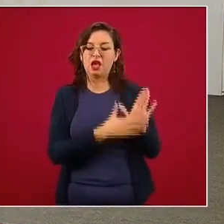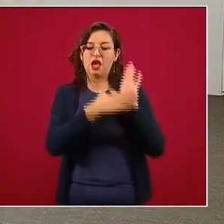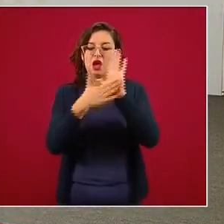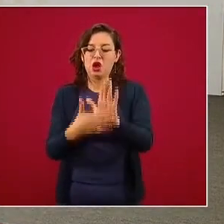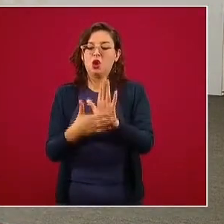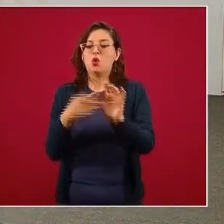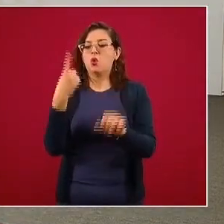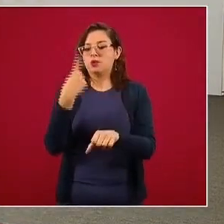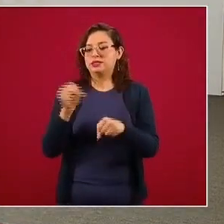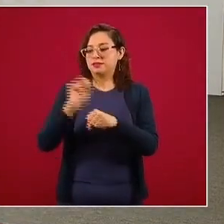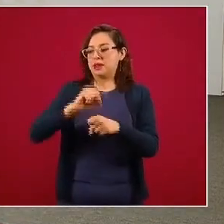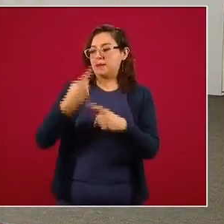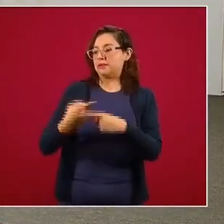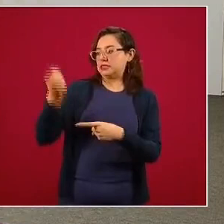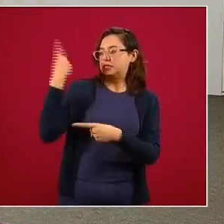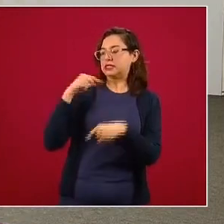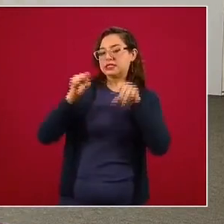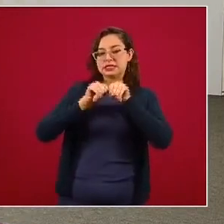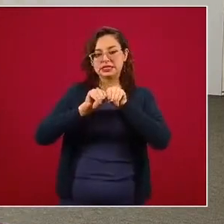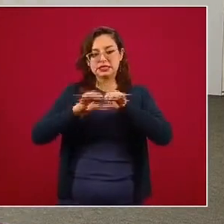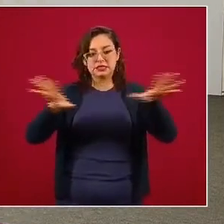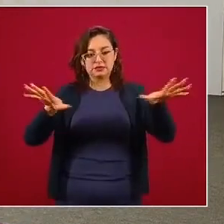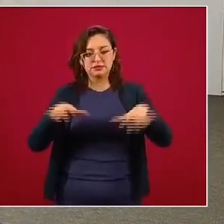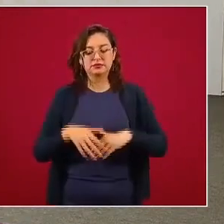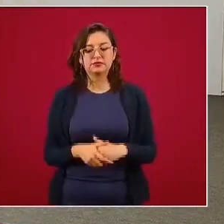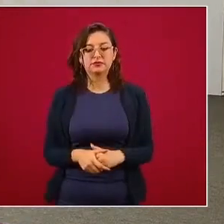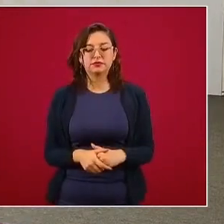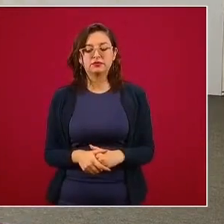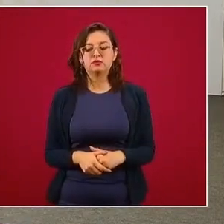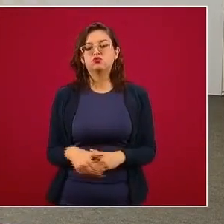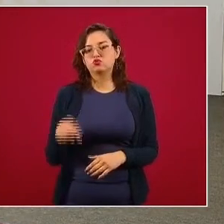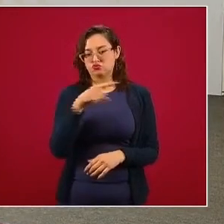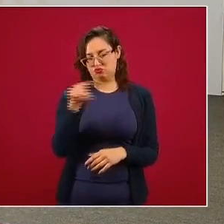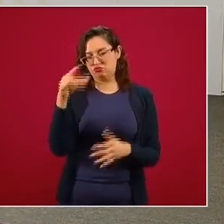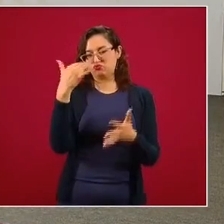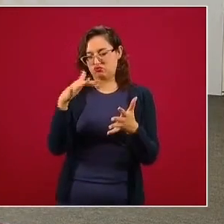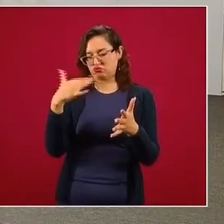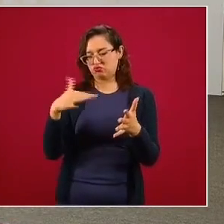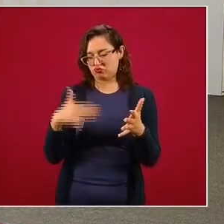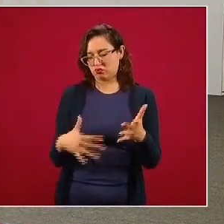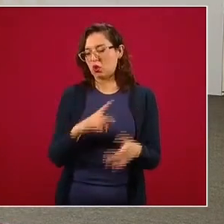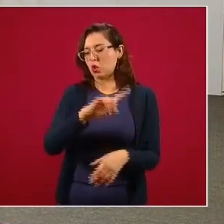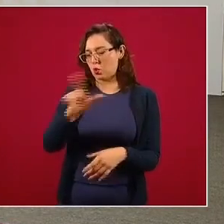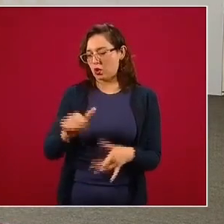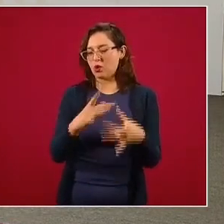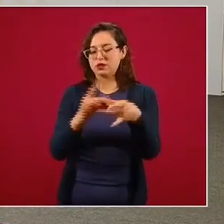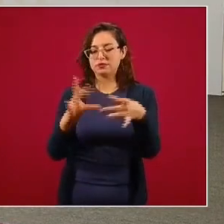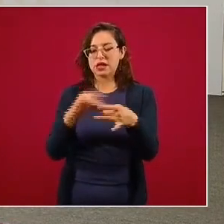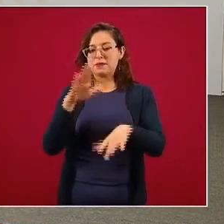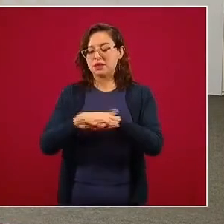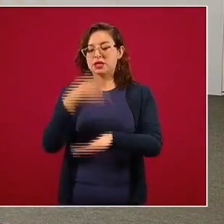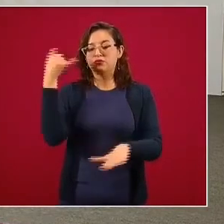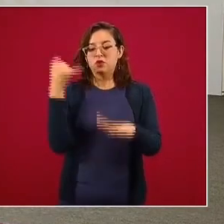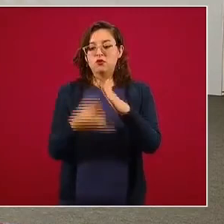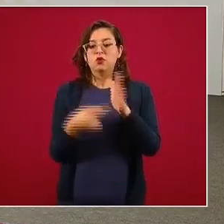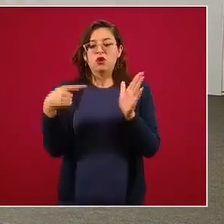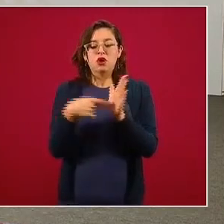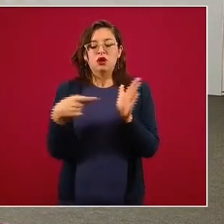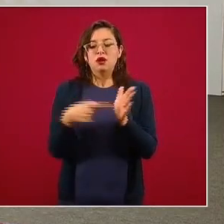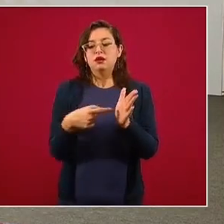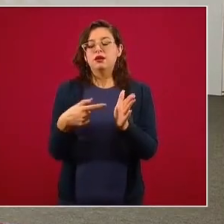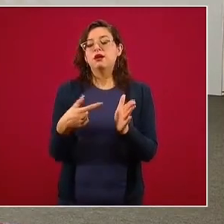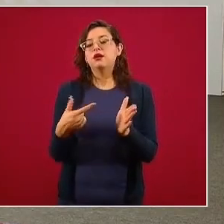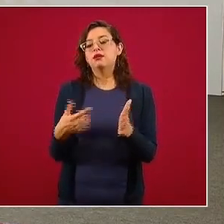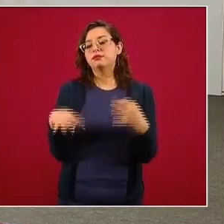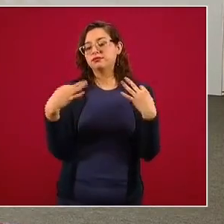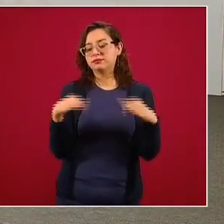pasada, está en el sitio Coronavirus, si quieren irle dando una ojeada. Es un documento producto de una